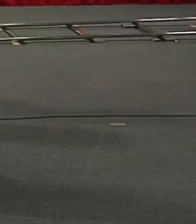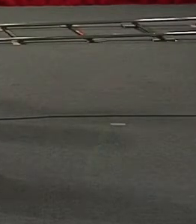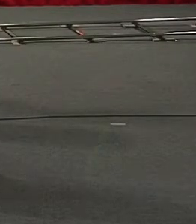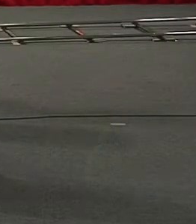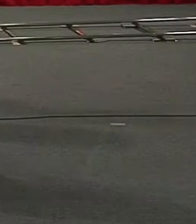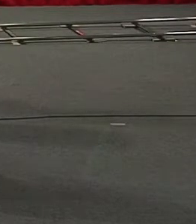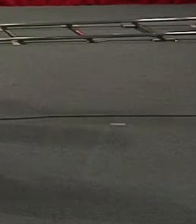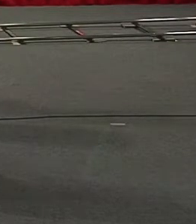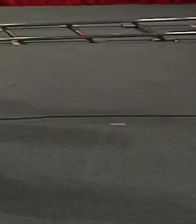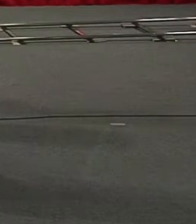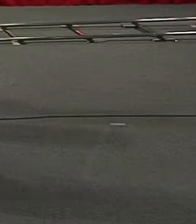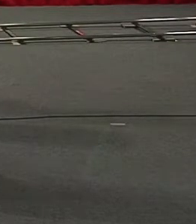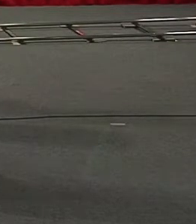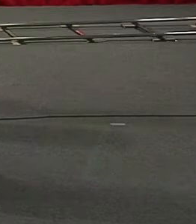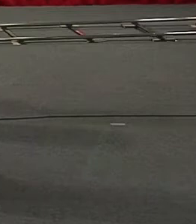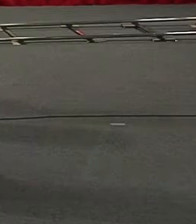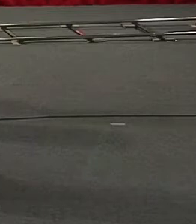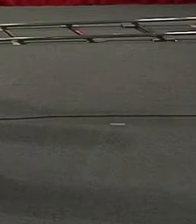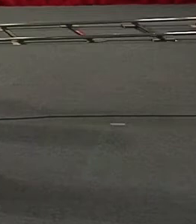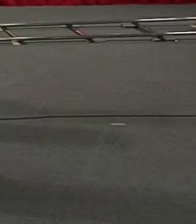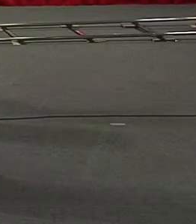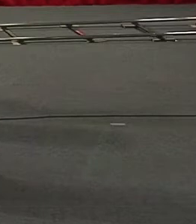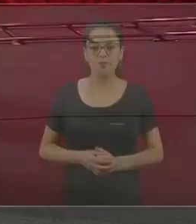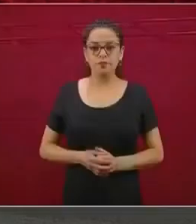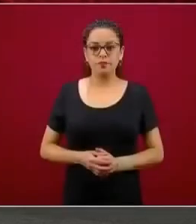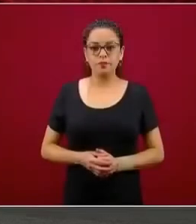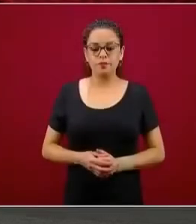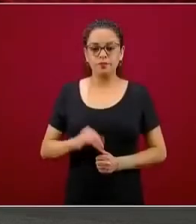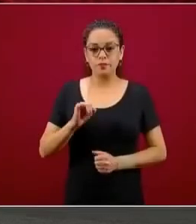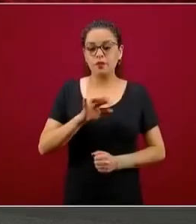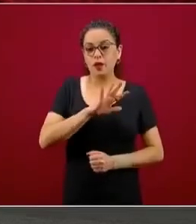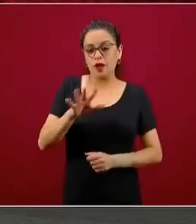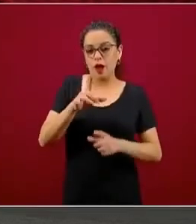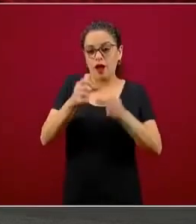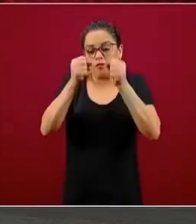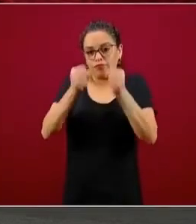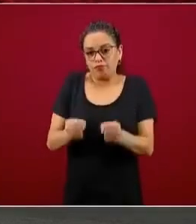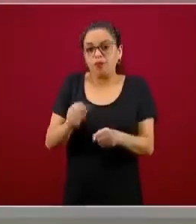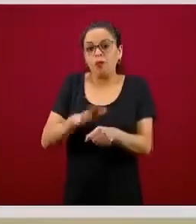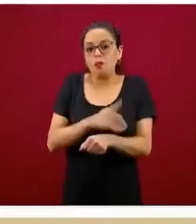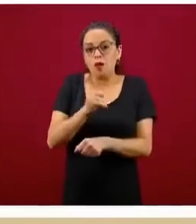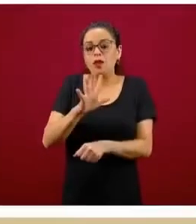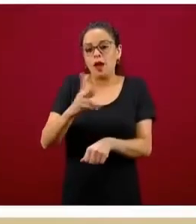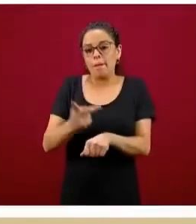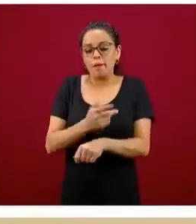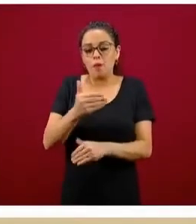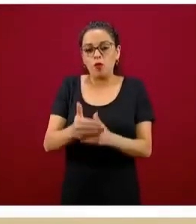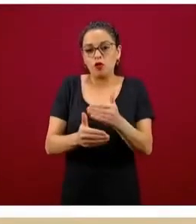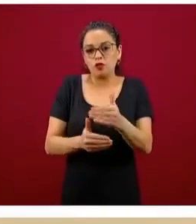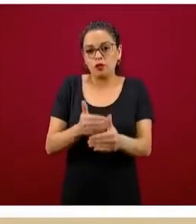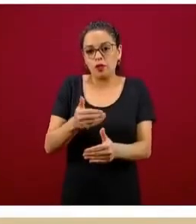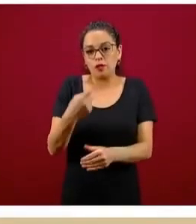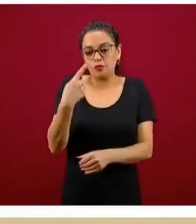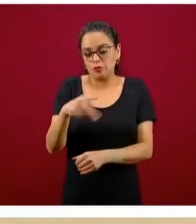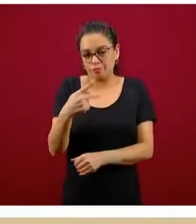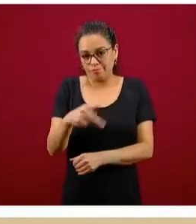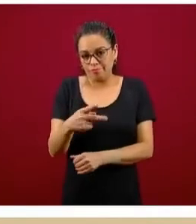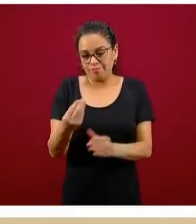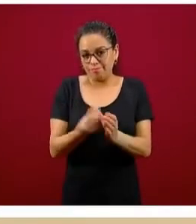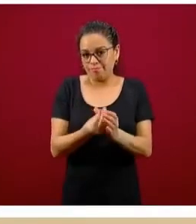este kit, se va a considerar como confirmatorio después de que pasaron el proceso correspondiente. Pues bueno, se han